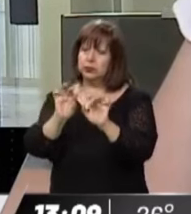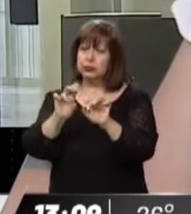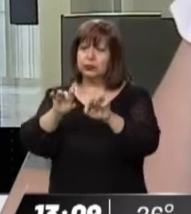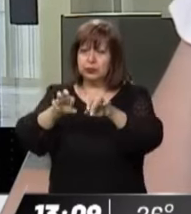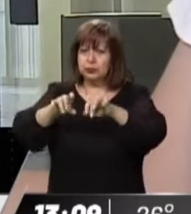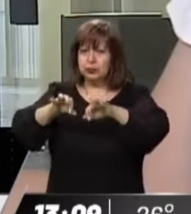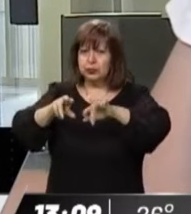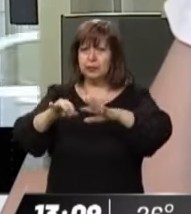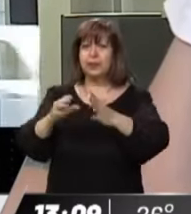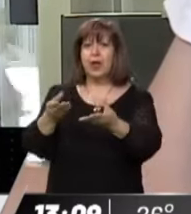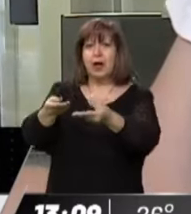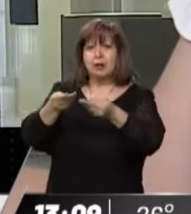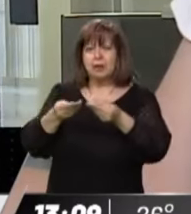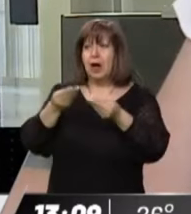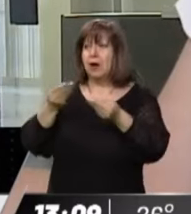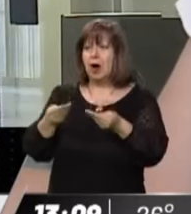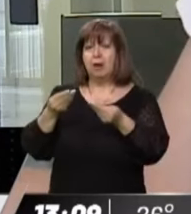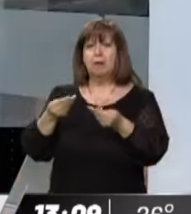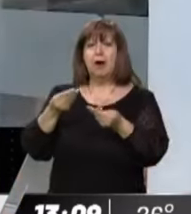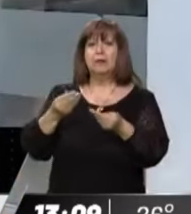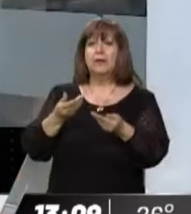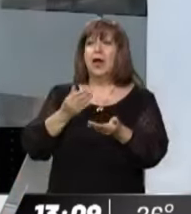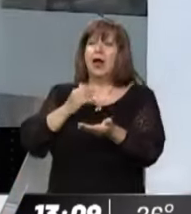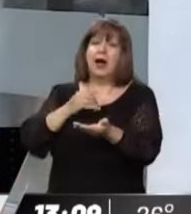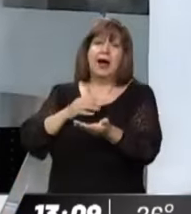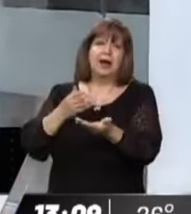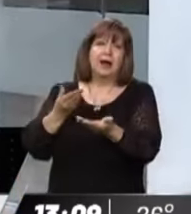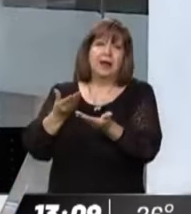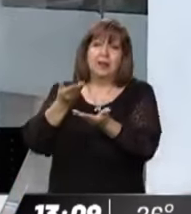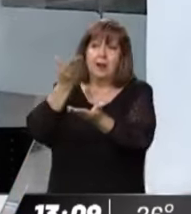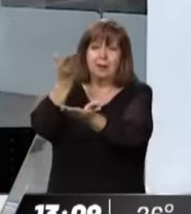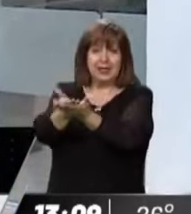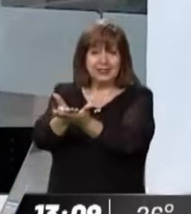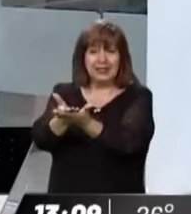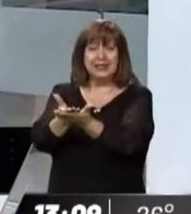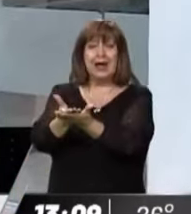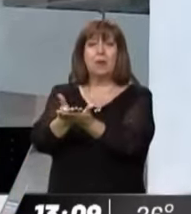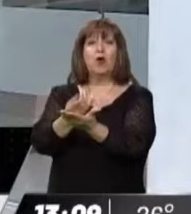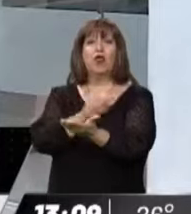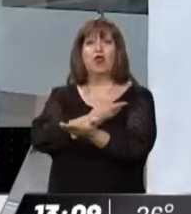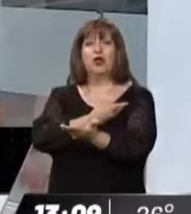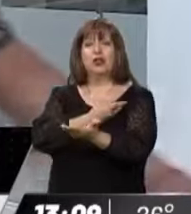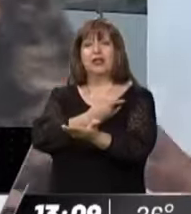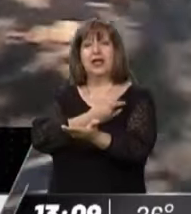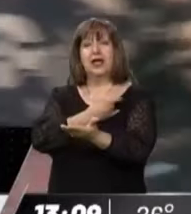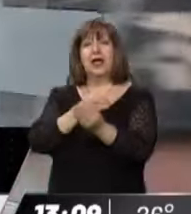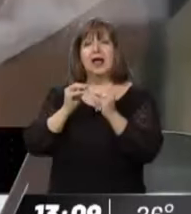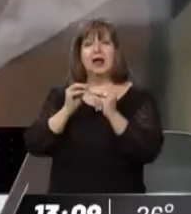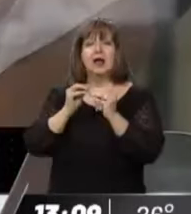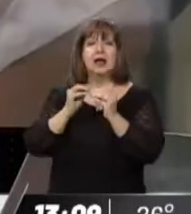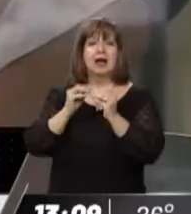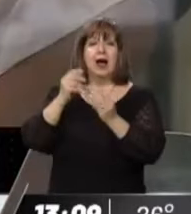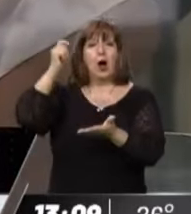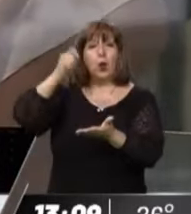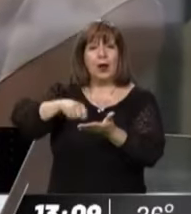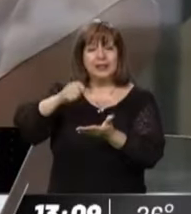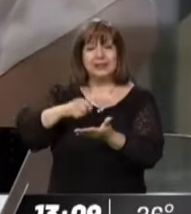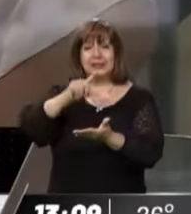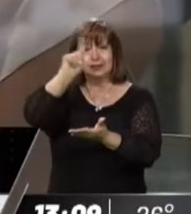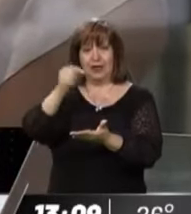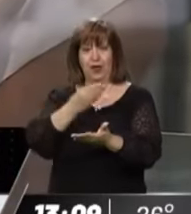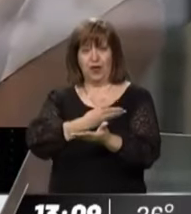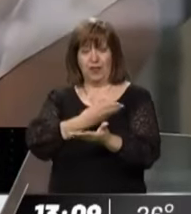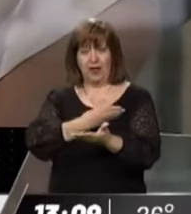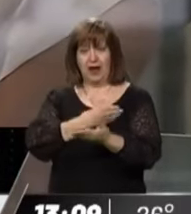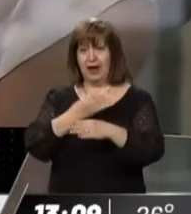acción judicial conjunta provincial que la vamos a presentar el juzgado Federal eh la semana que viene o antes del 12